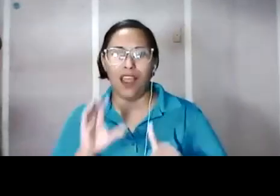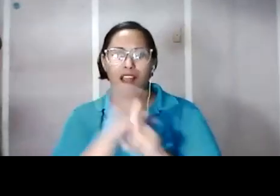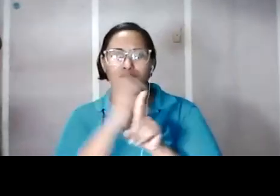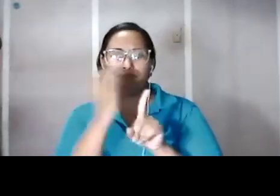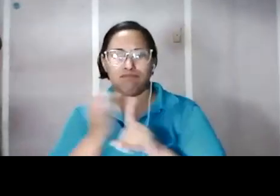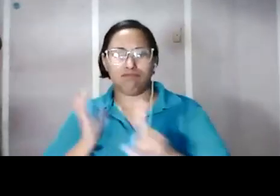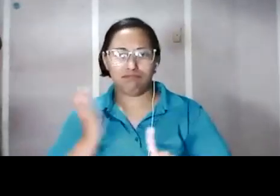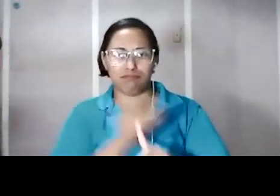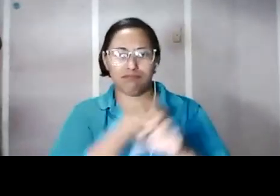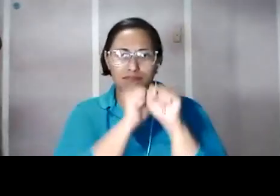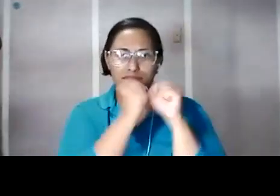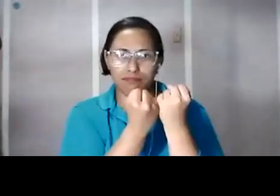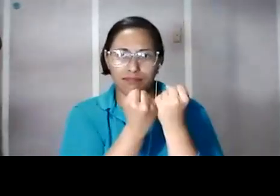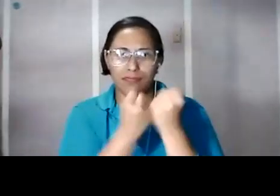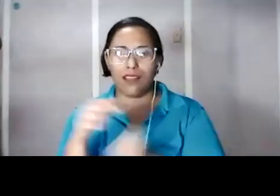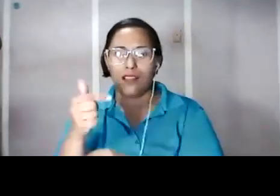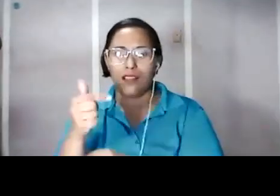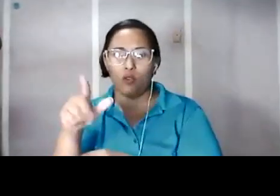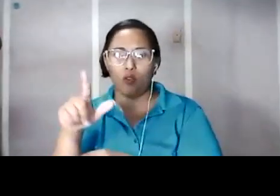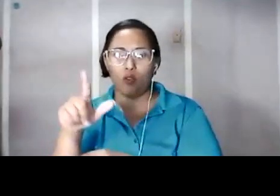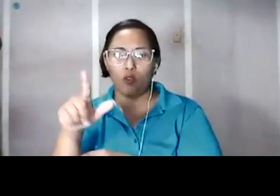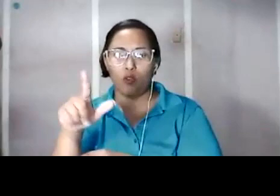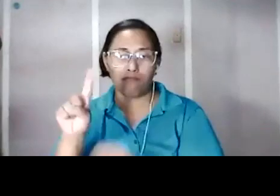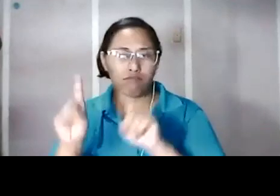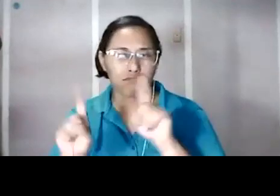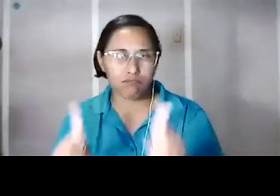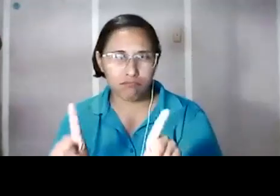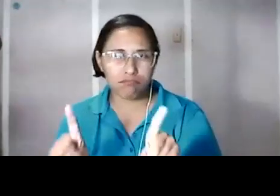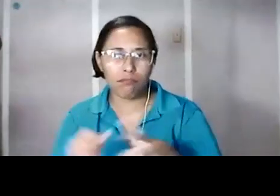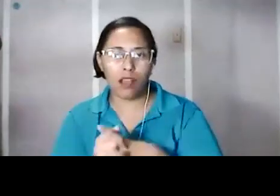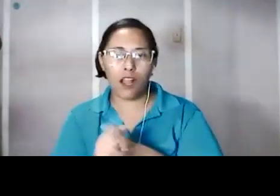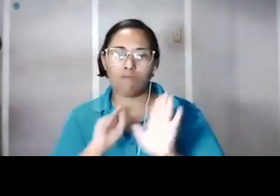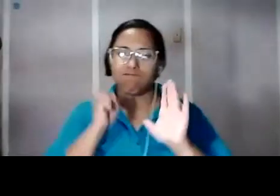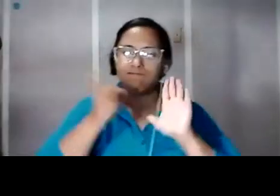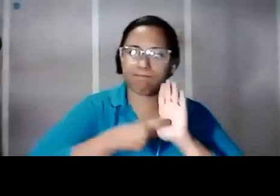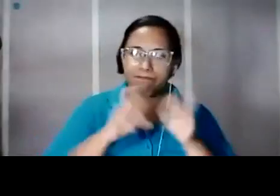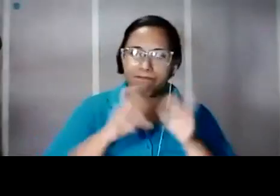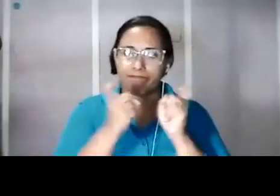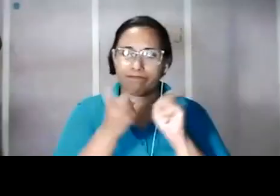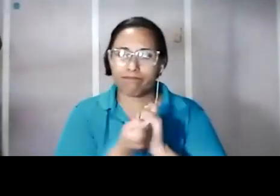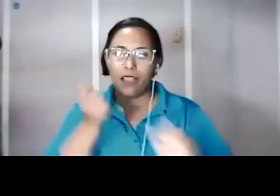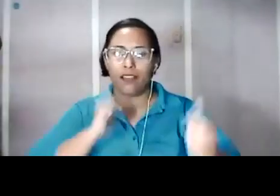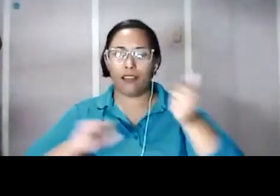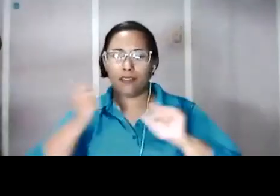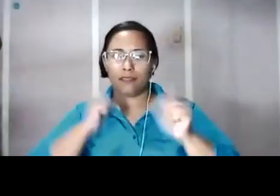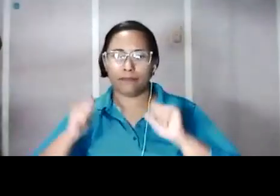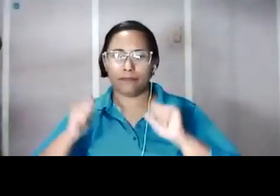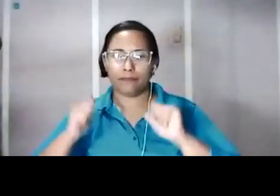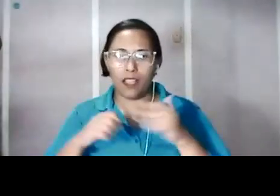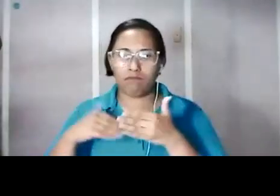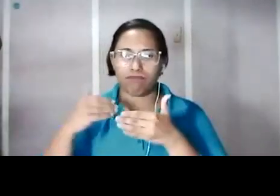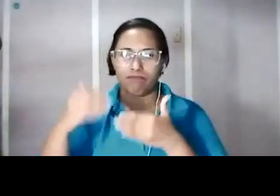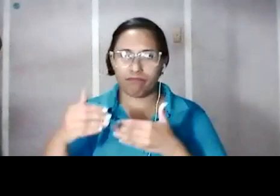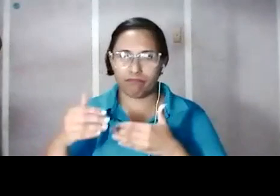social. Glorimar González pregunta, ¿notó algún cambio en las actividades tras la prohibición